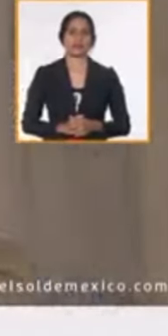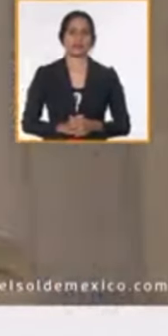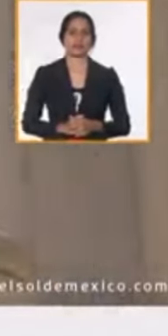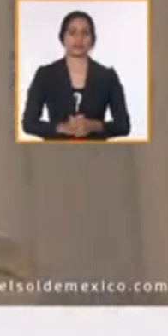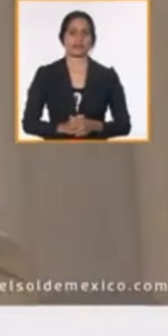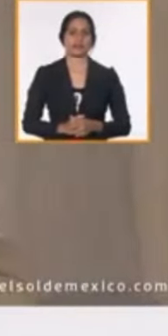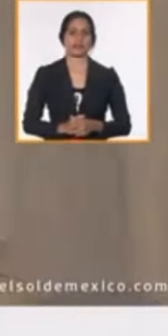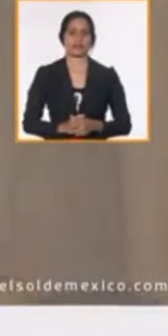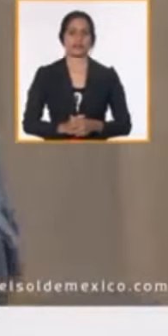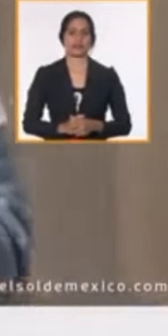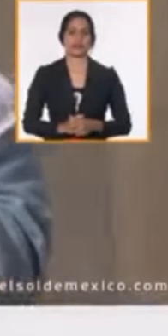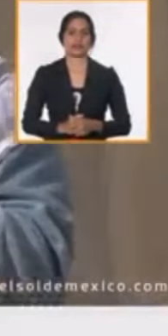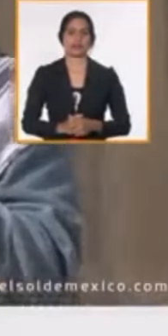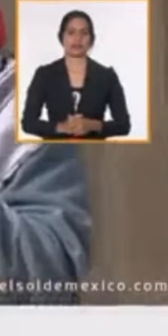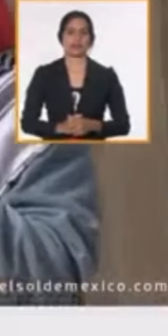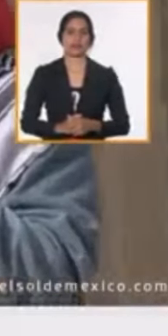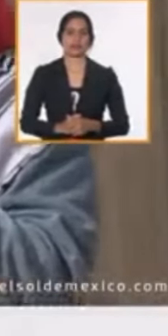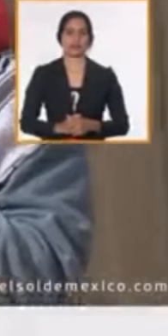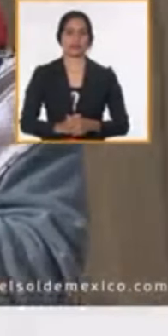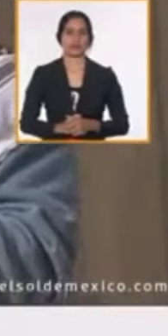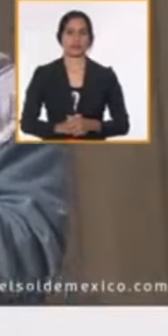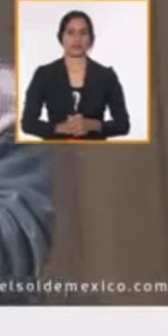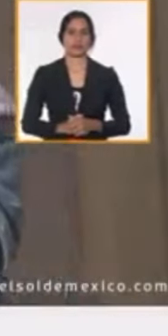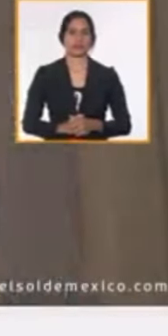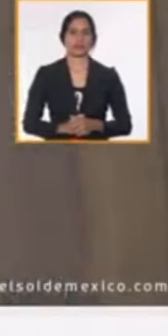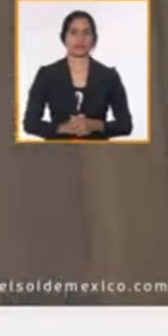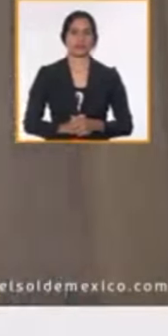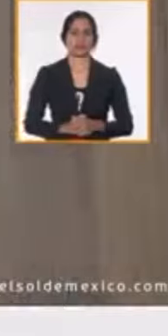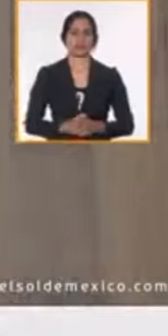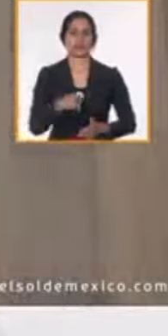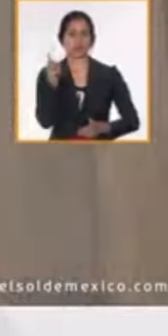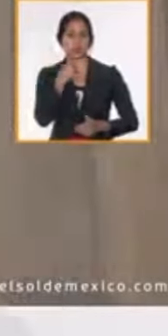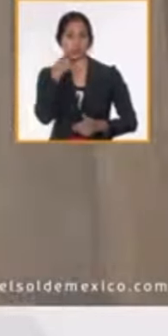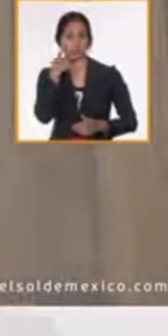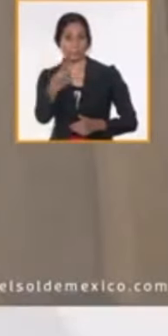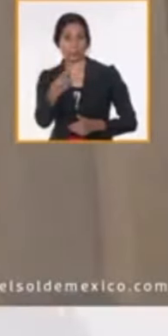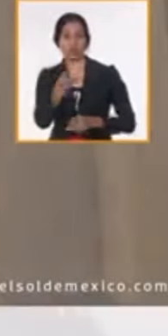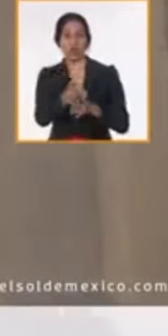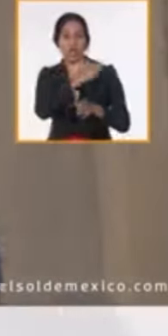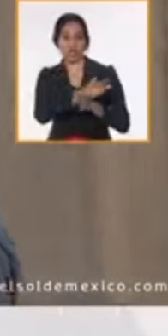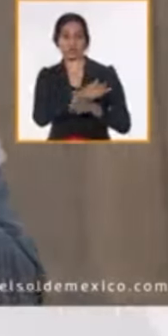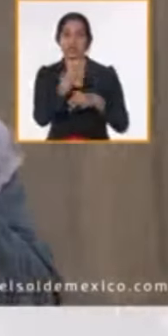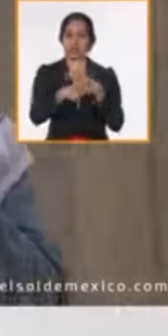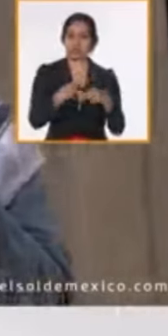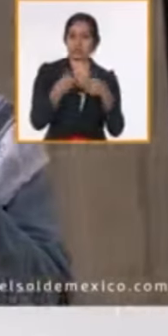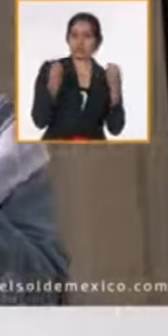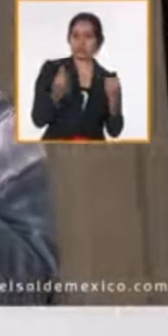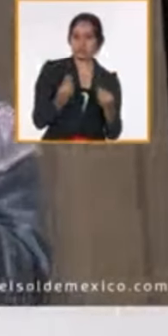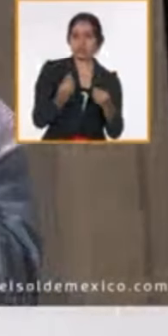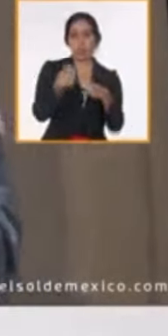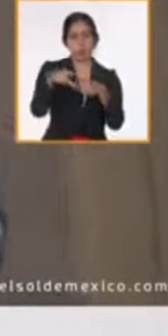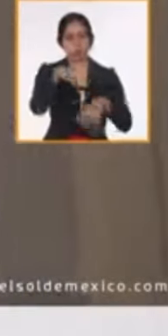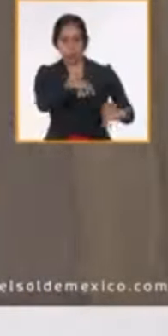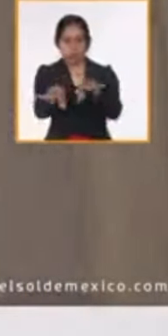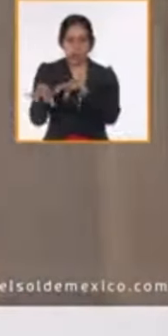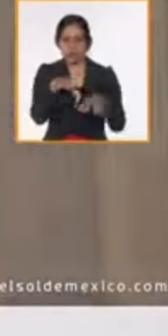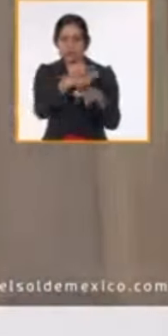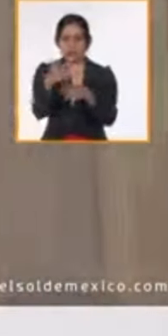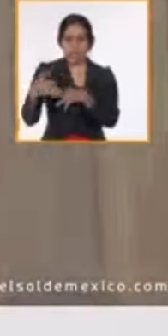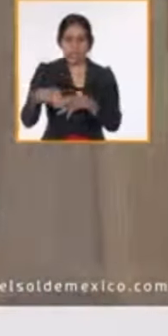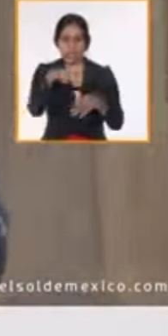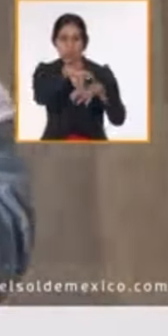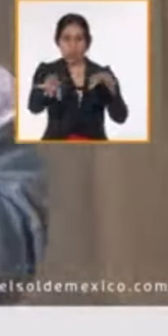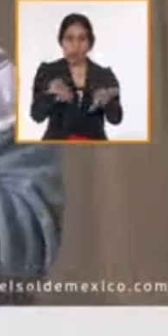We saw what they did at Northeastern. Vimos lo que hicieron en Emerson, vimos lo que hicieron en el noreste, vimos lo que hicieron en Columbia,